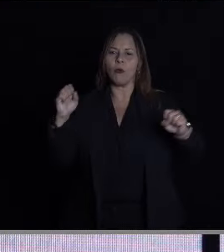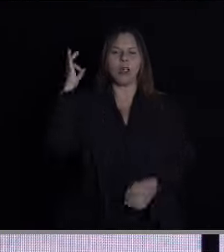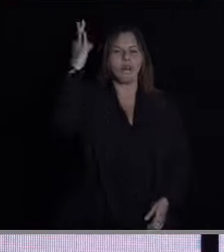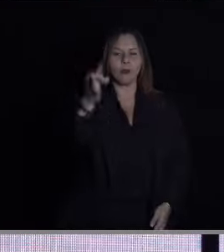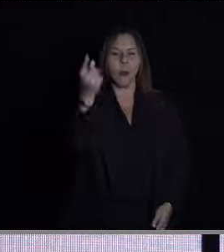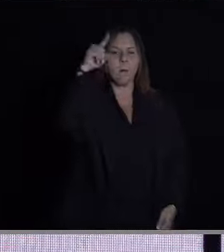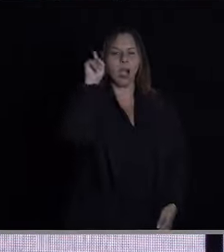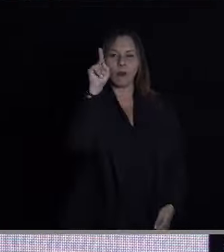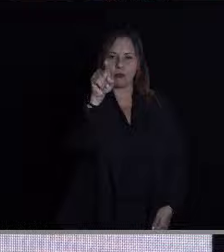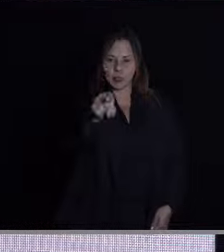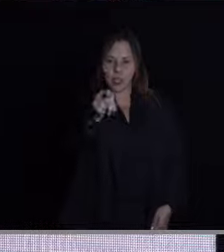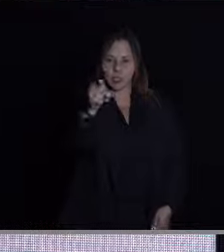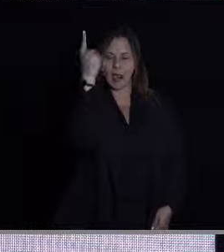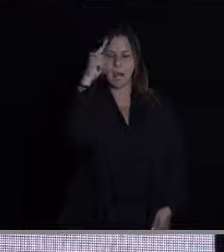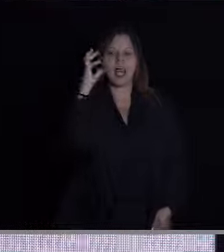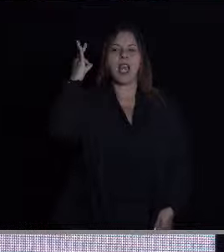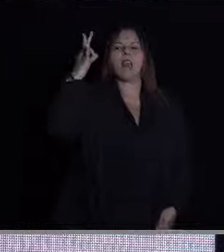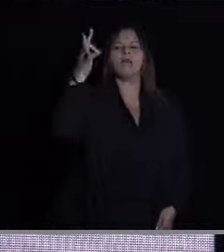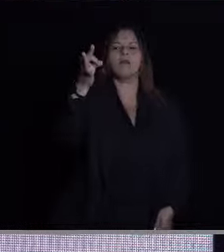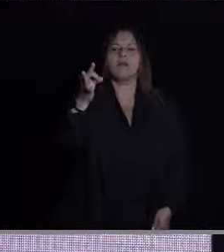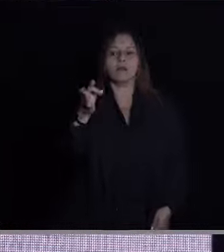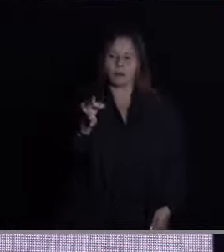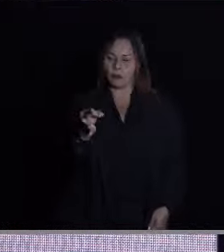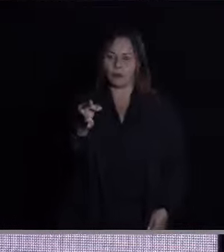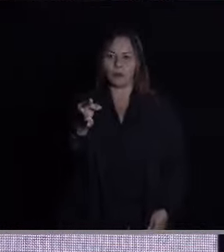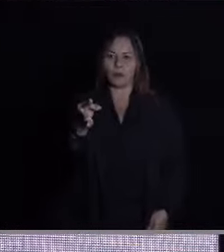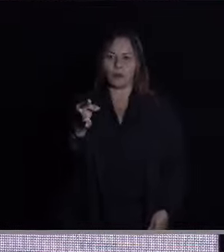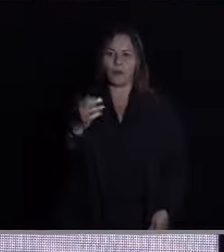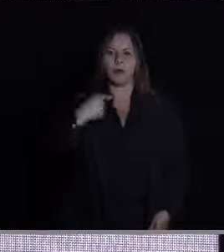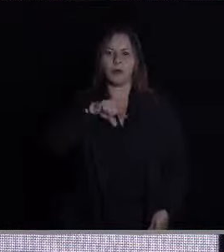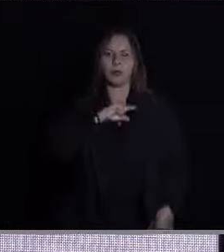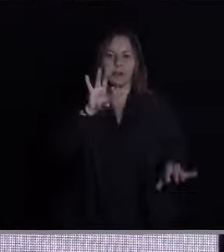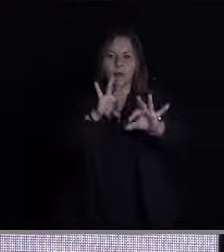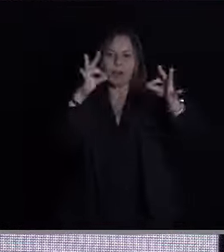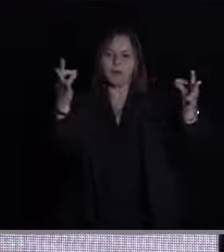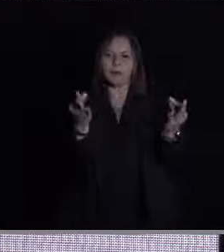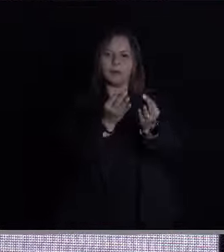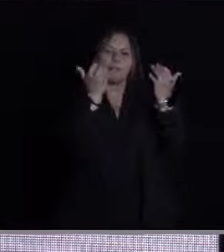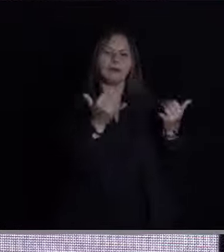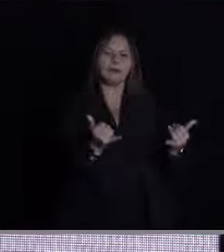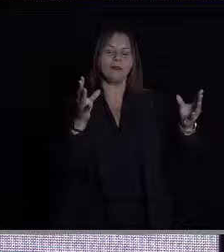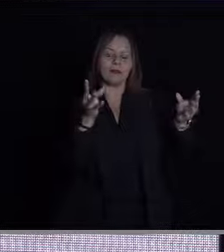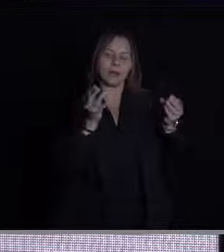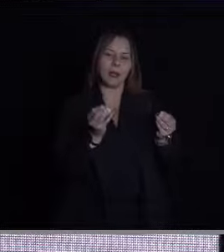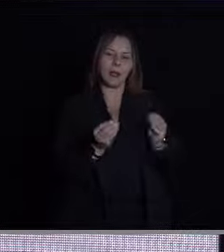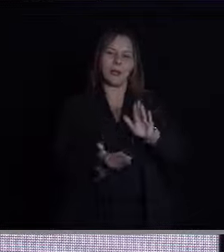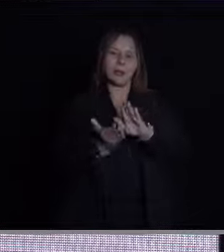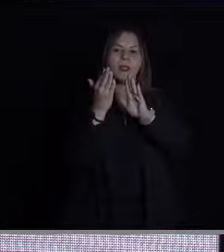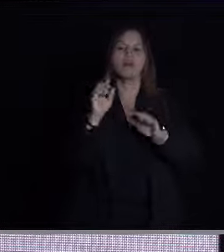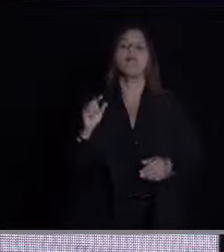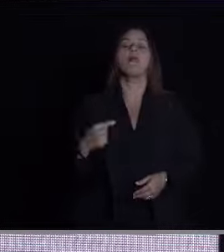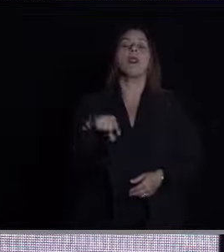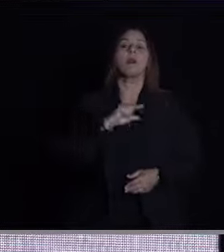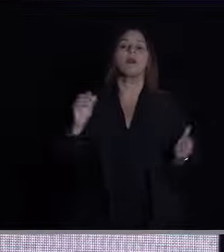para usted, para las futuras generaciones. En estos momentos reconocemos la presencia de nuestros